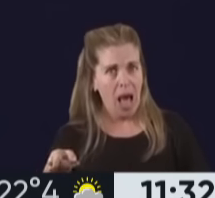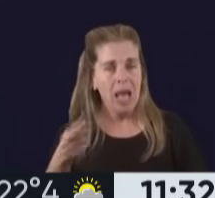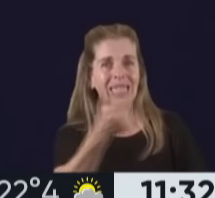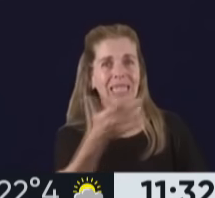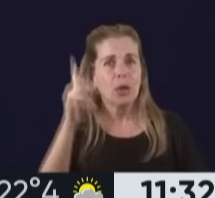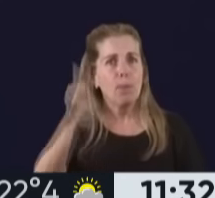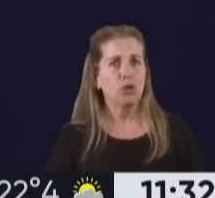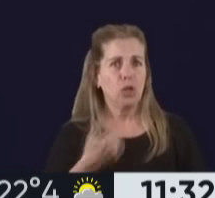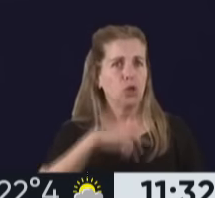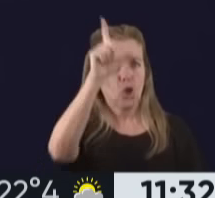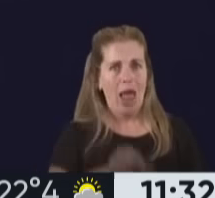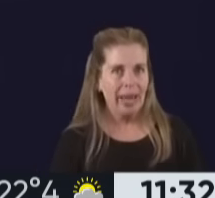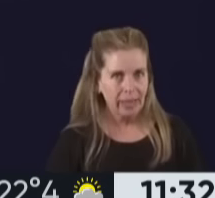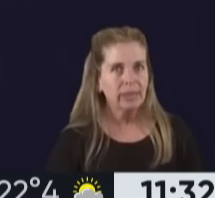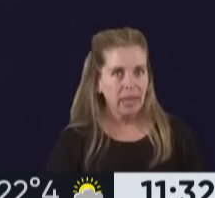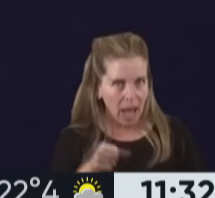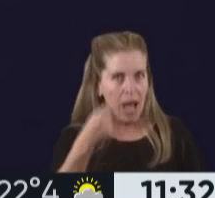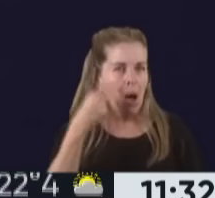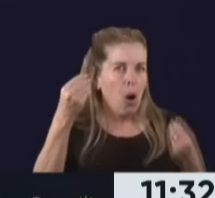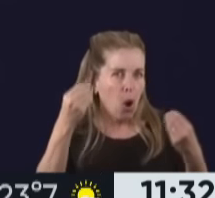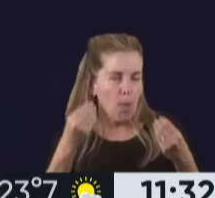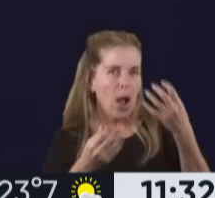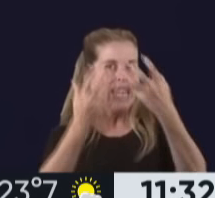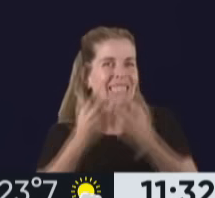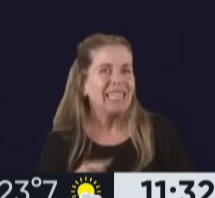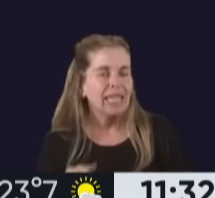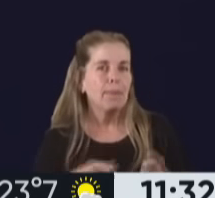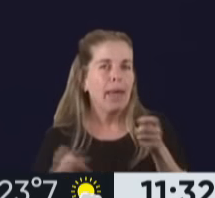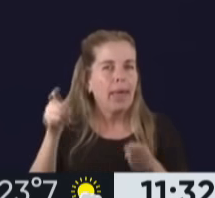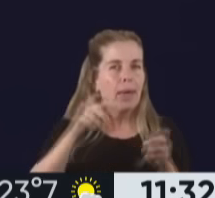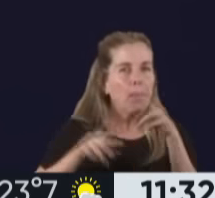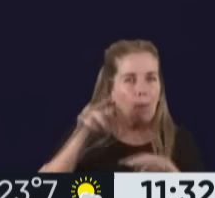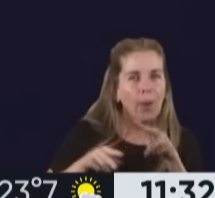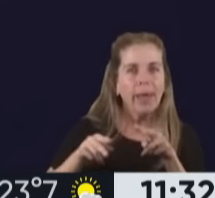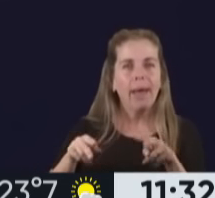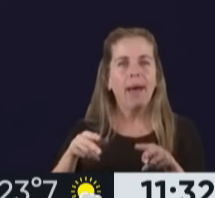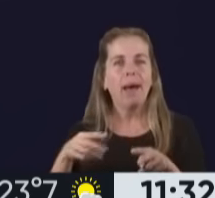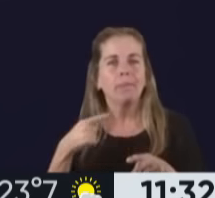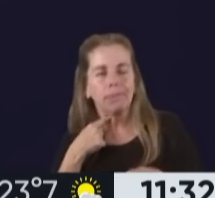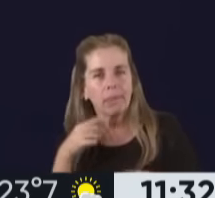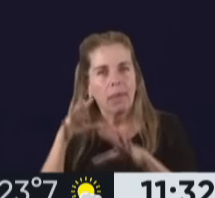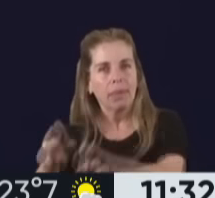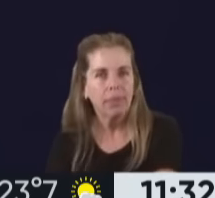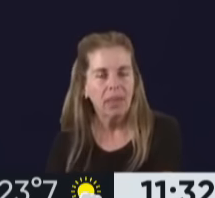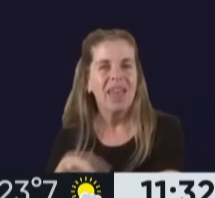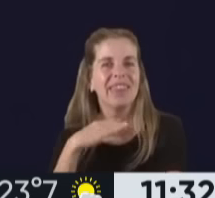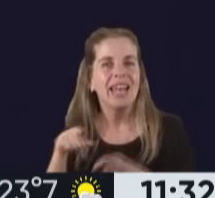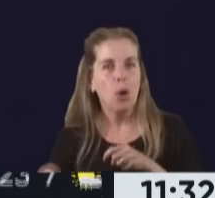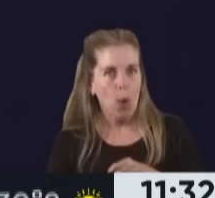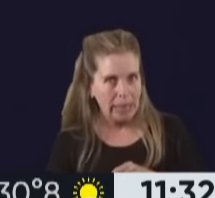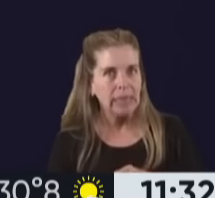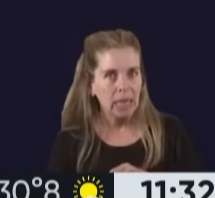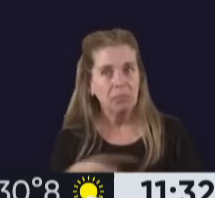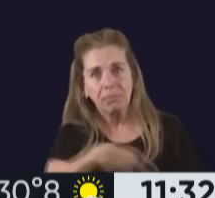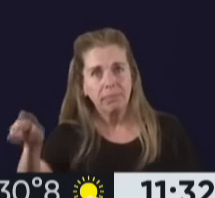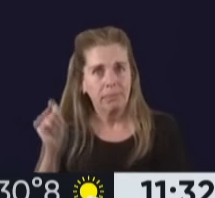país. Esto es un gran paso en materia de lucha contra el crimen porque permite sentencias en tiempo récord, garantizando que los delincuentes vayan